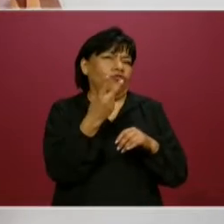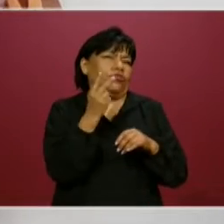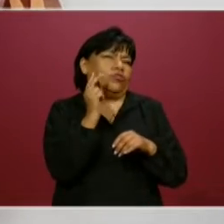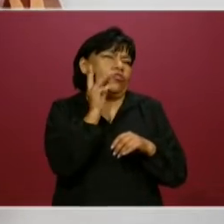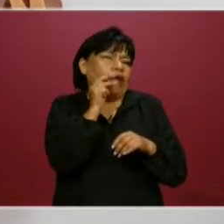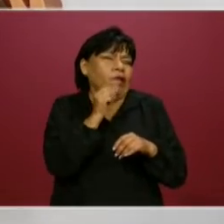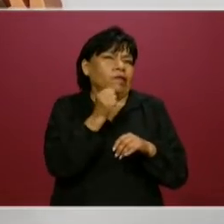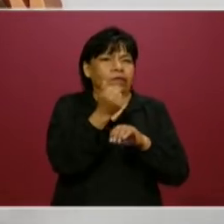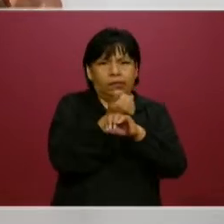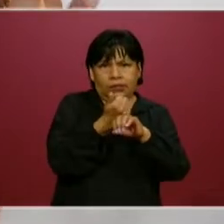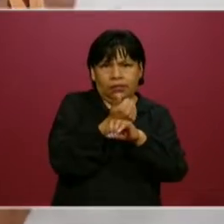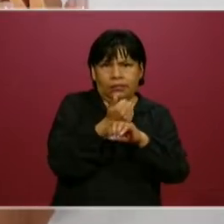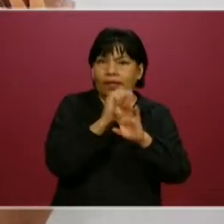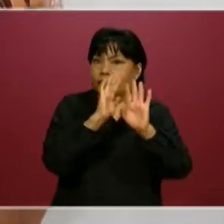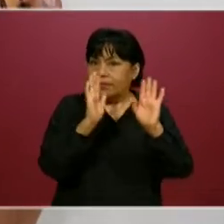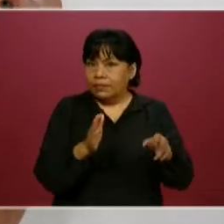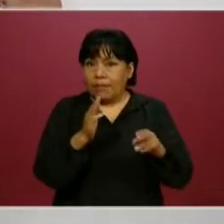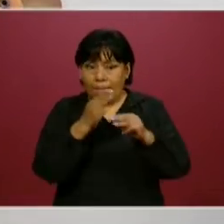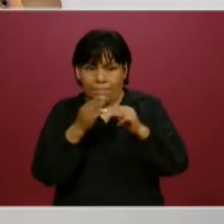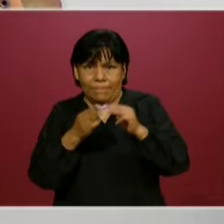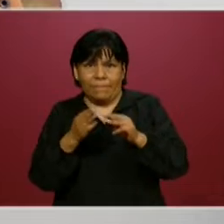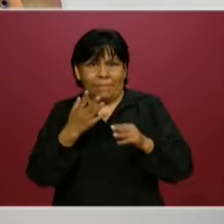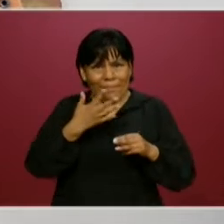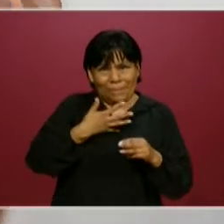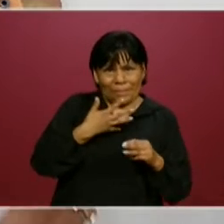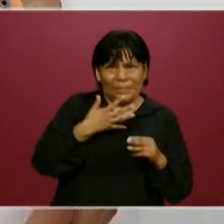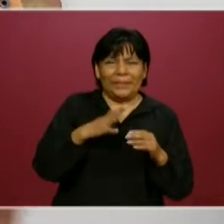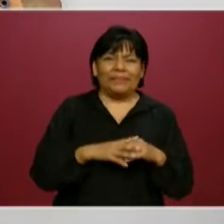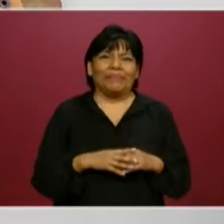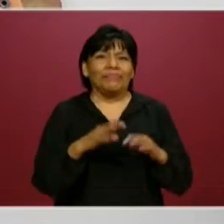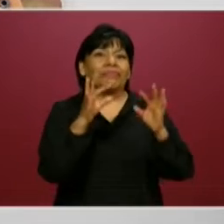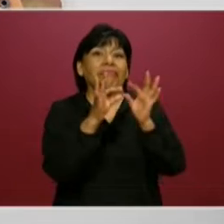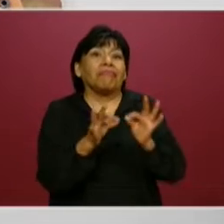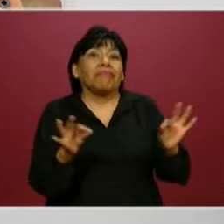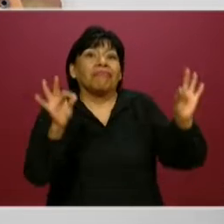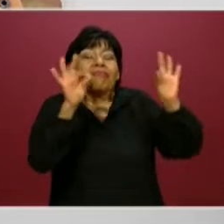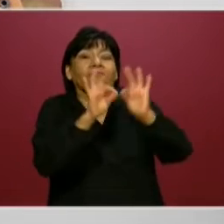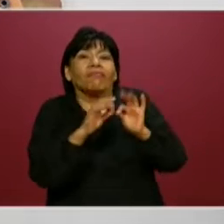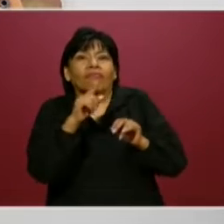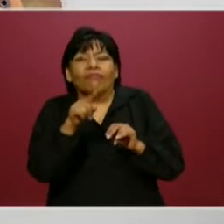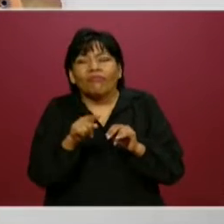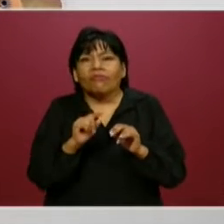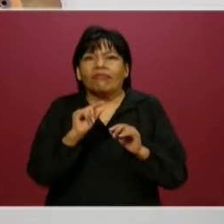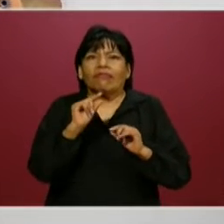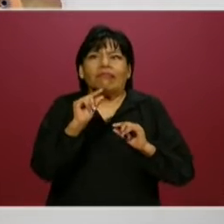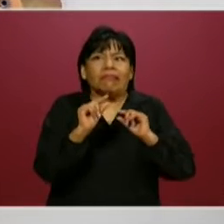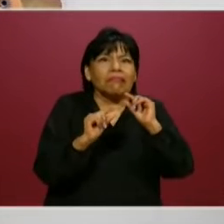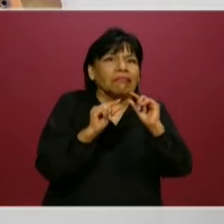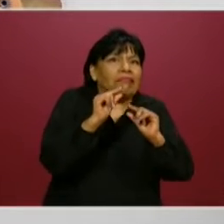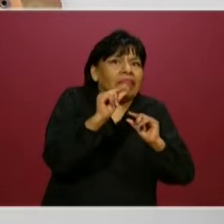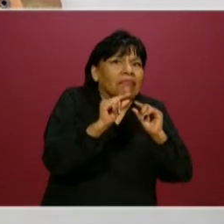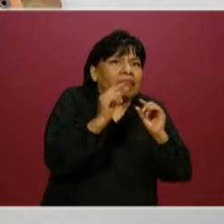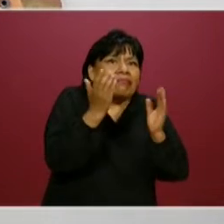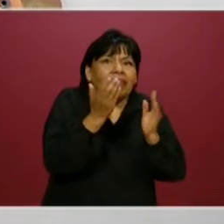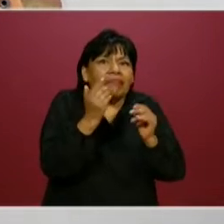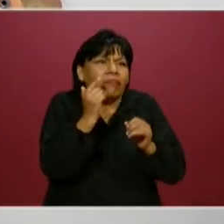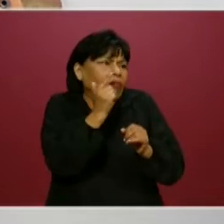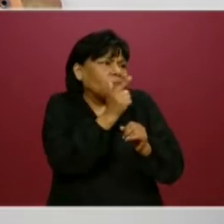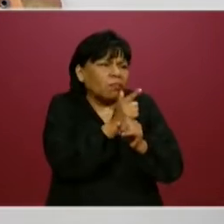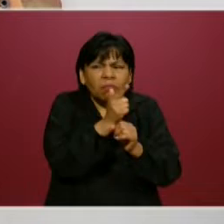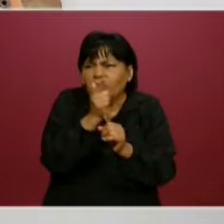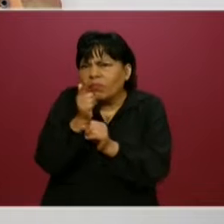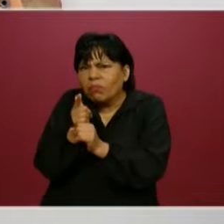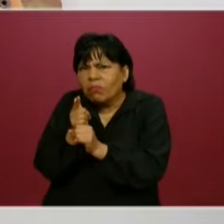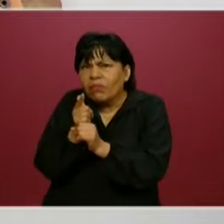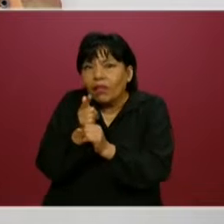una vez que ya tiene estos materiales es muy importante que procedamos a realizar la